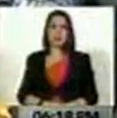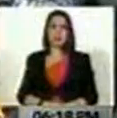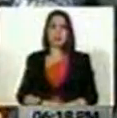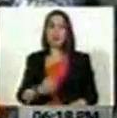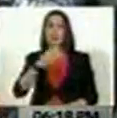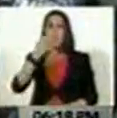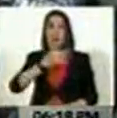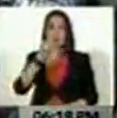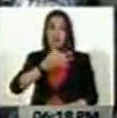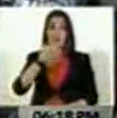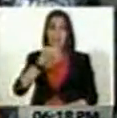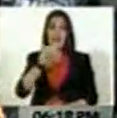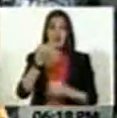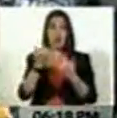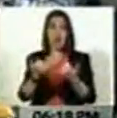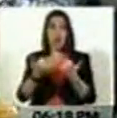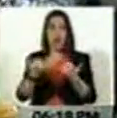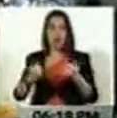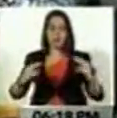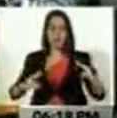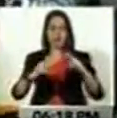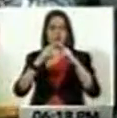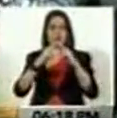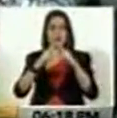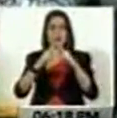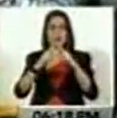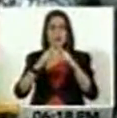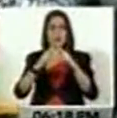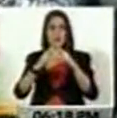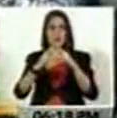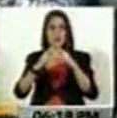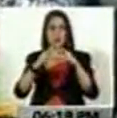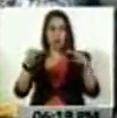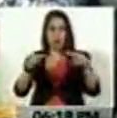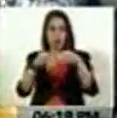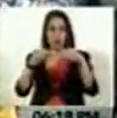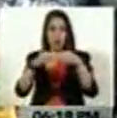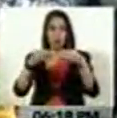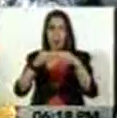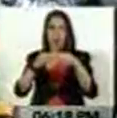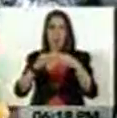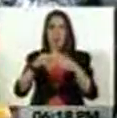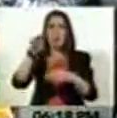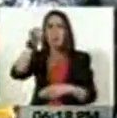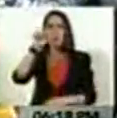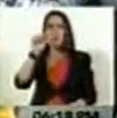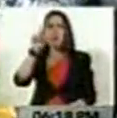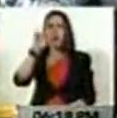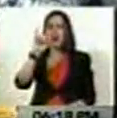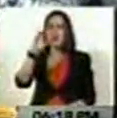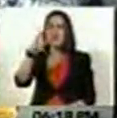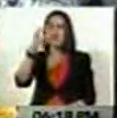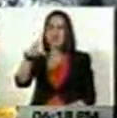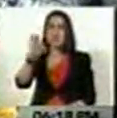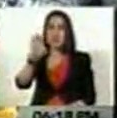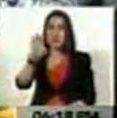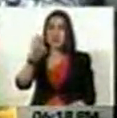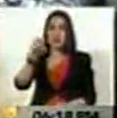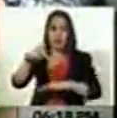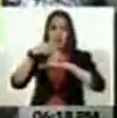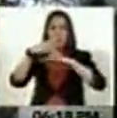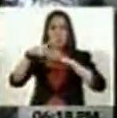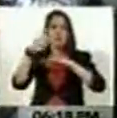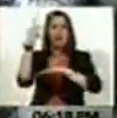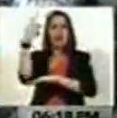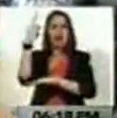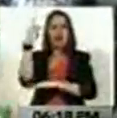Muy buenas tardes. En este momento nos encontramos justamente en el complejo urbanístico Ciudad Mariche, en la parroquia Sucre del estado